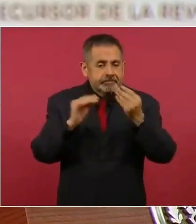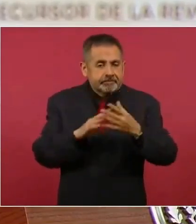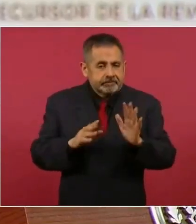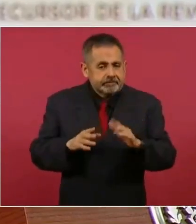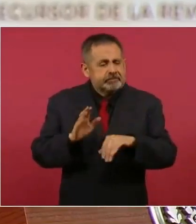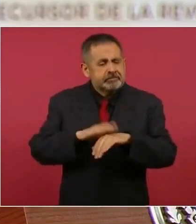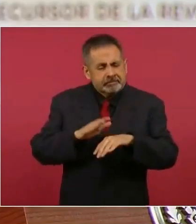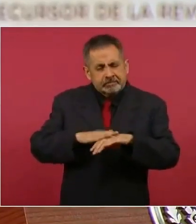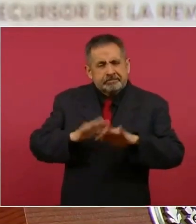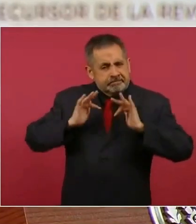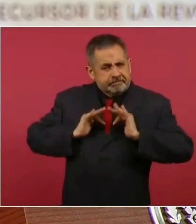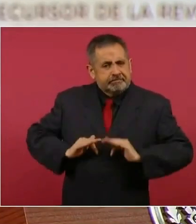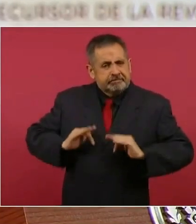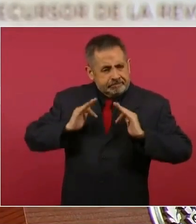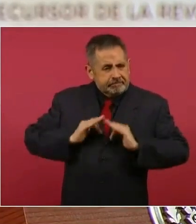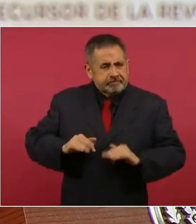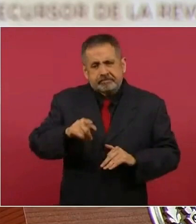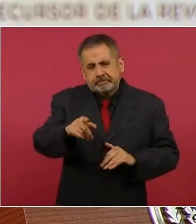tranquilo.